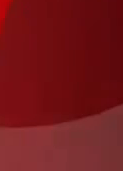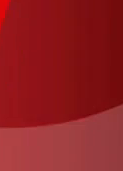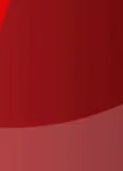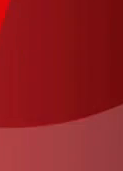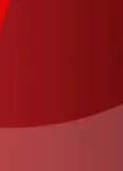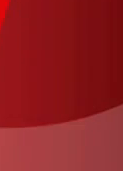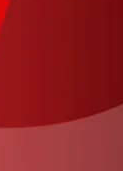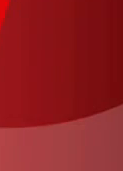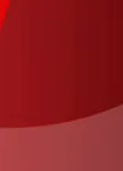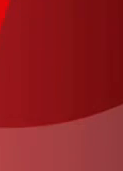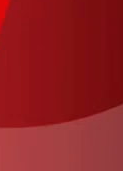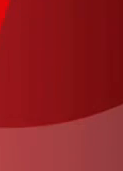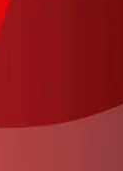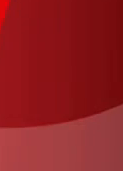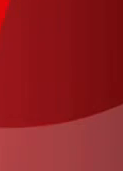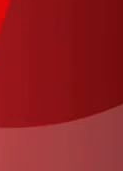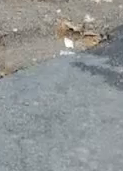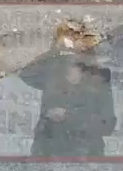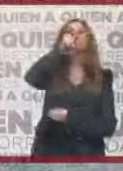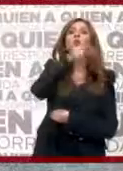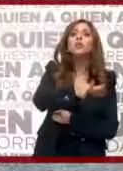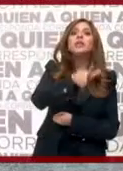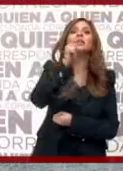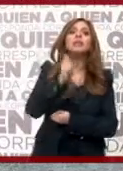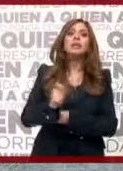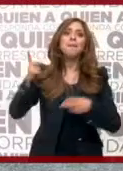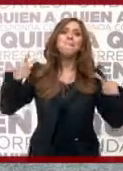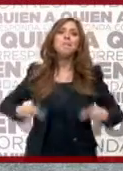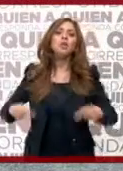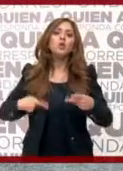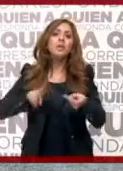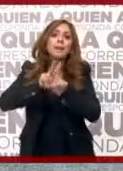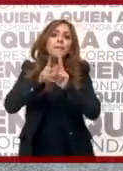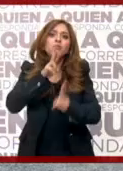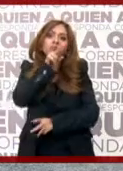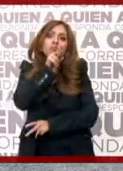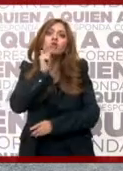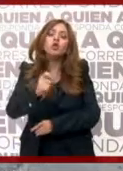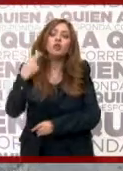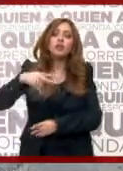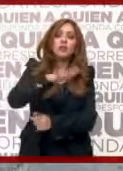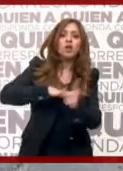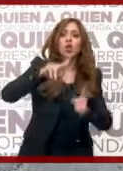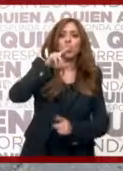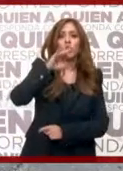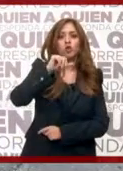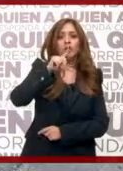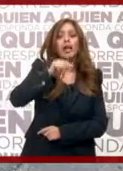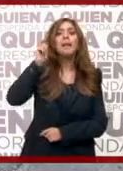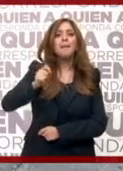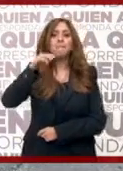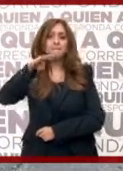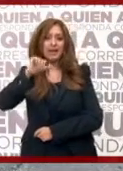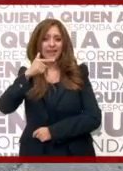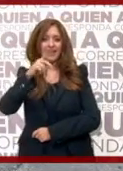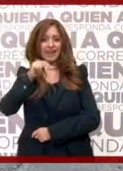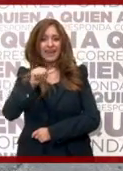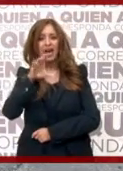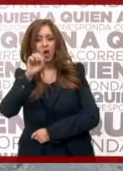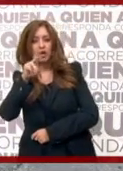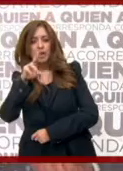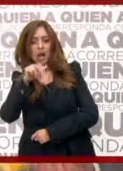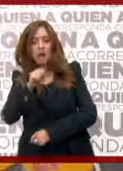Las imágenes que llegaron a mi Twitter, enviadas por un preocupado vecino de la colonia El Rosal, de la delegación Magdalena Contreras, hicieron